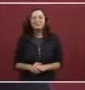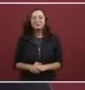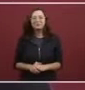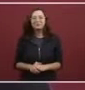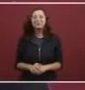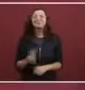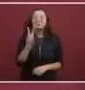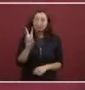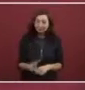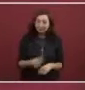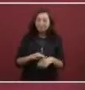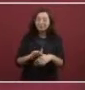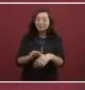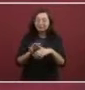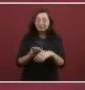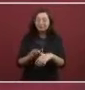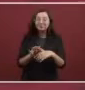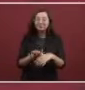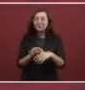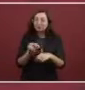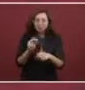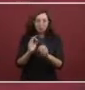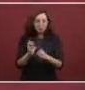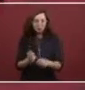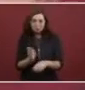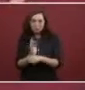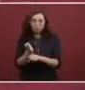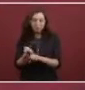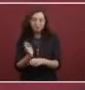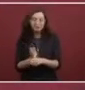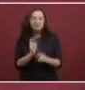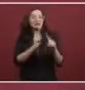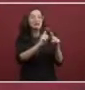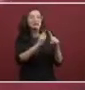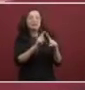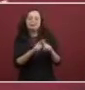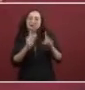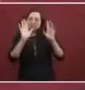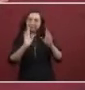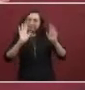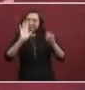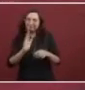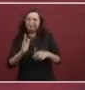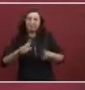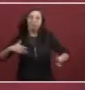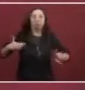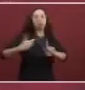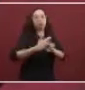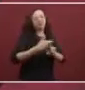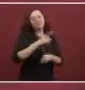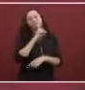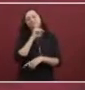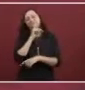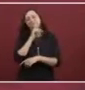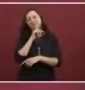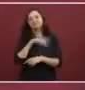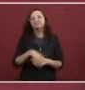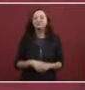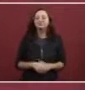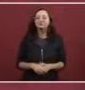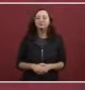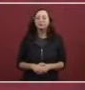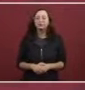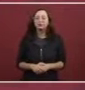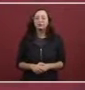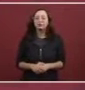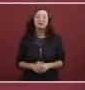Es real lo que les estoy diciendo. Pero eso pues no lo puedo decir, porque eso sí sería tremendo. Lo de los